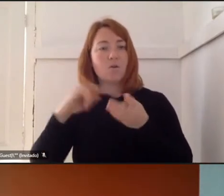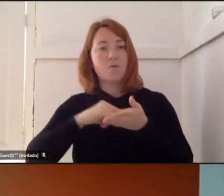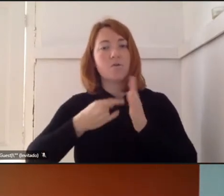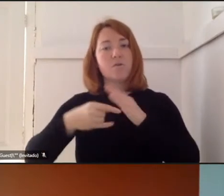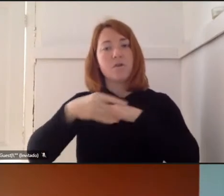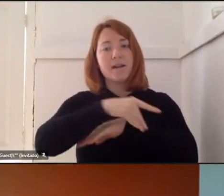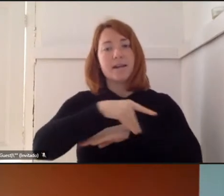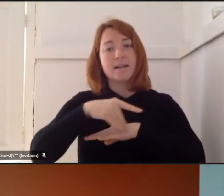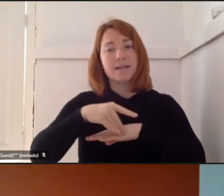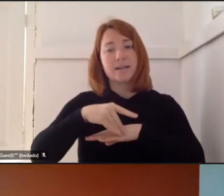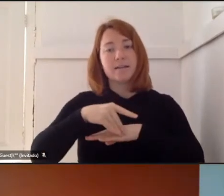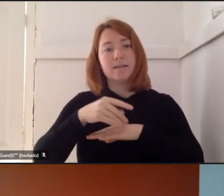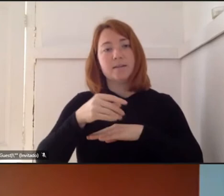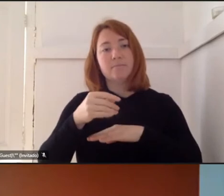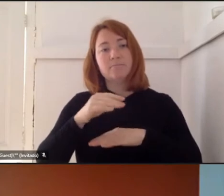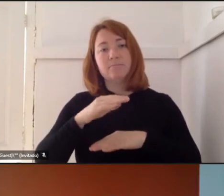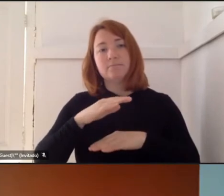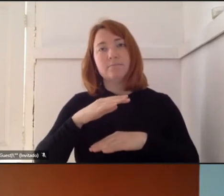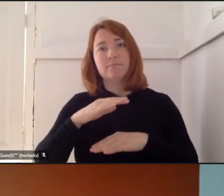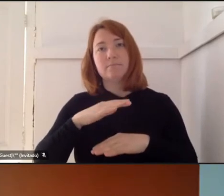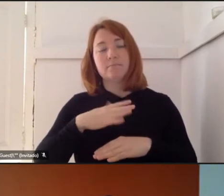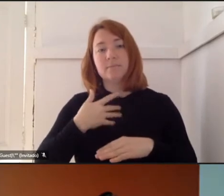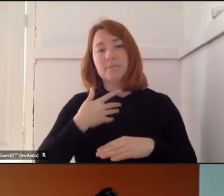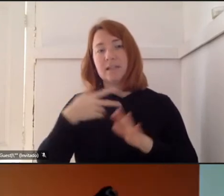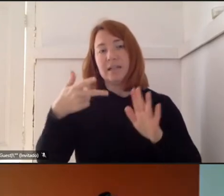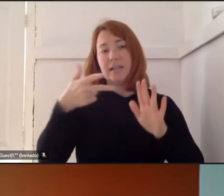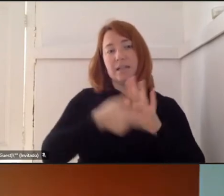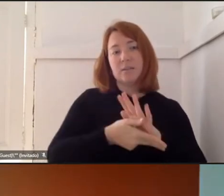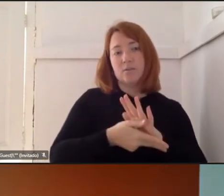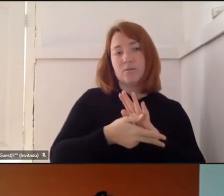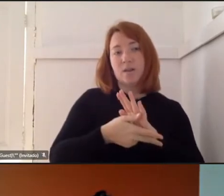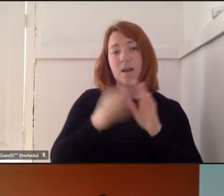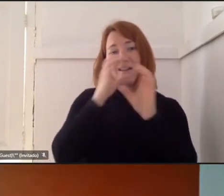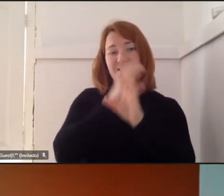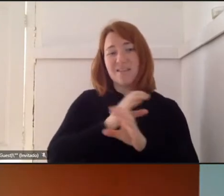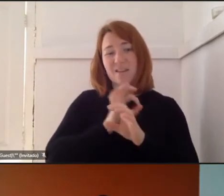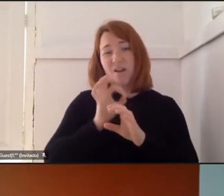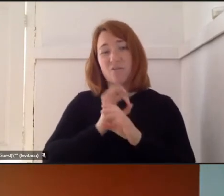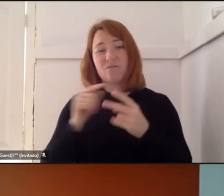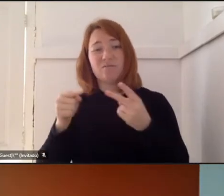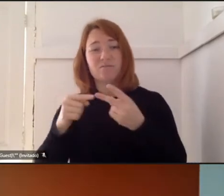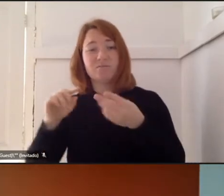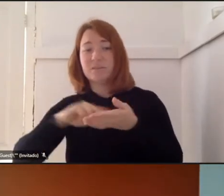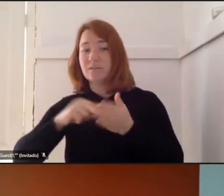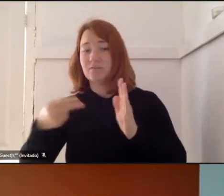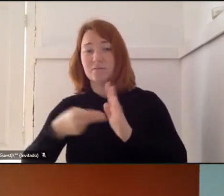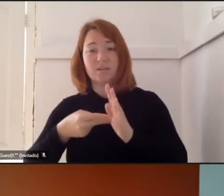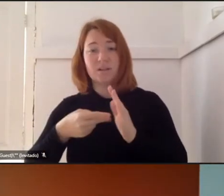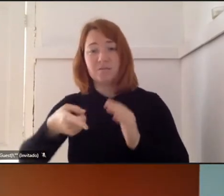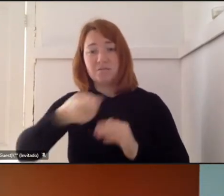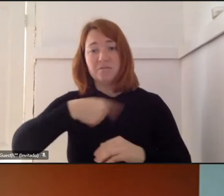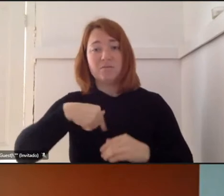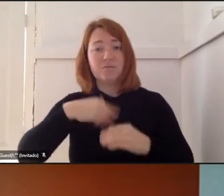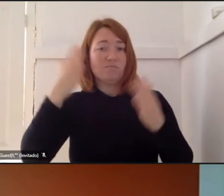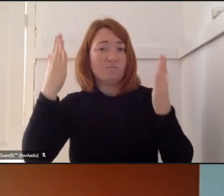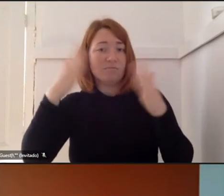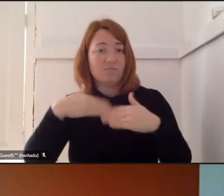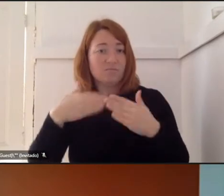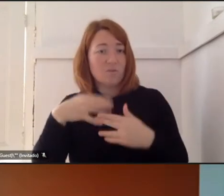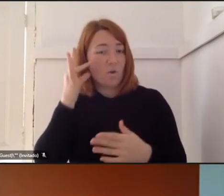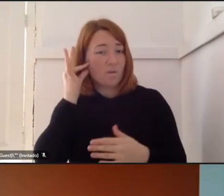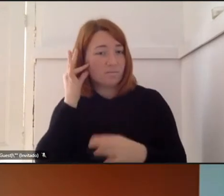una historia ni de la ciencia ni de la tecnología. Y entonces también ahí, yo cuando estudié pues, la carrera,